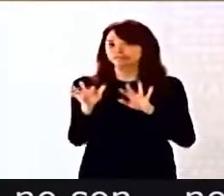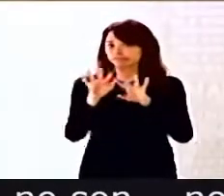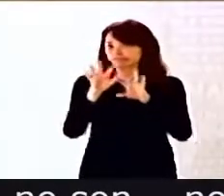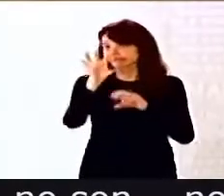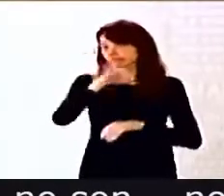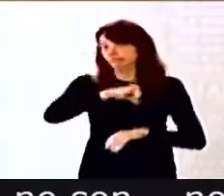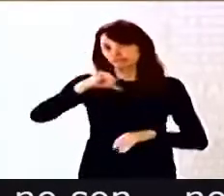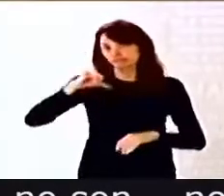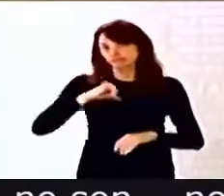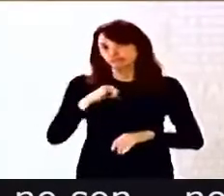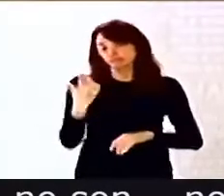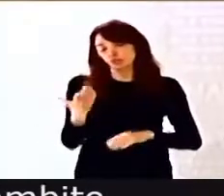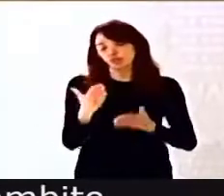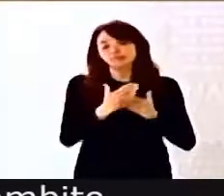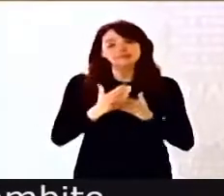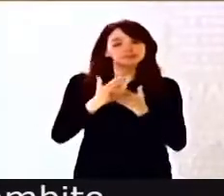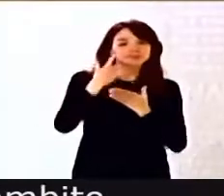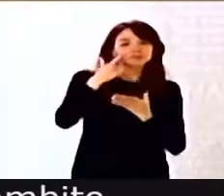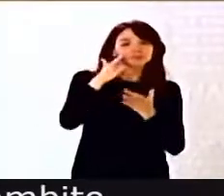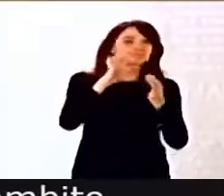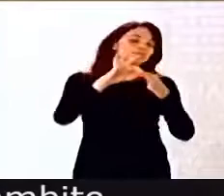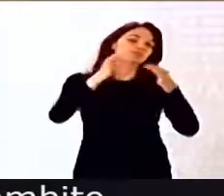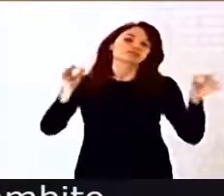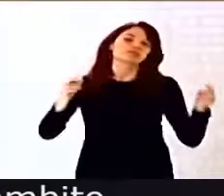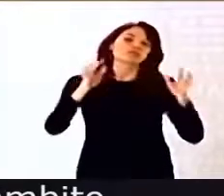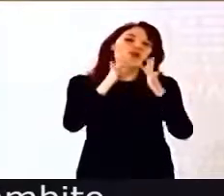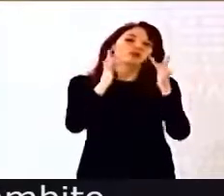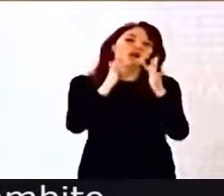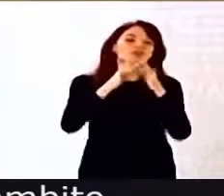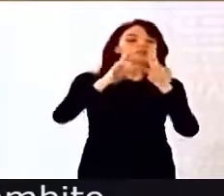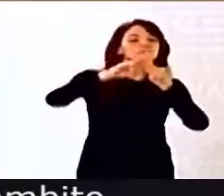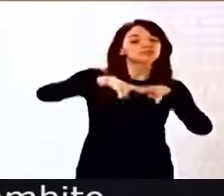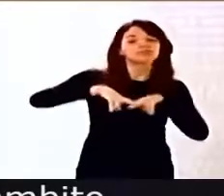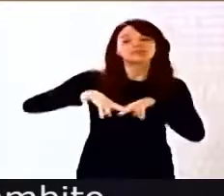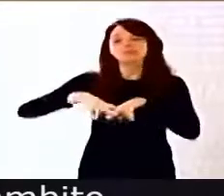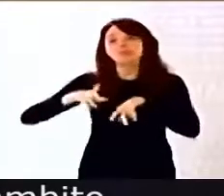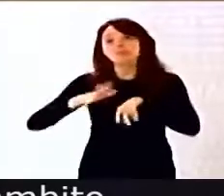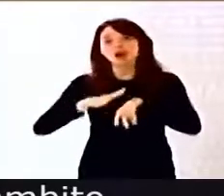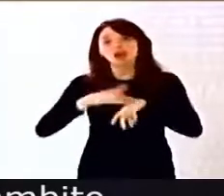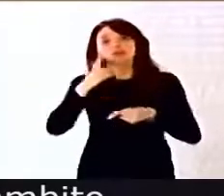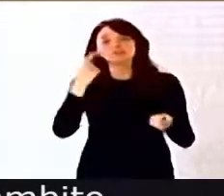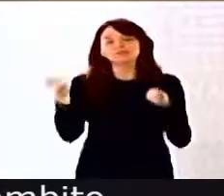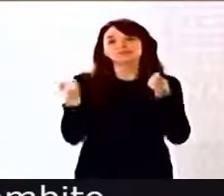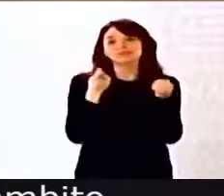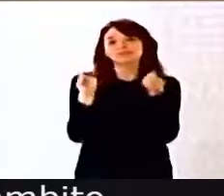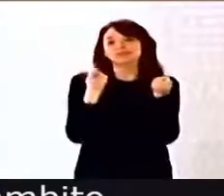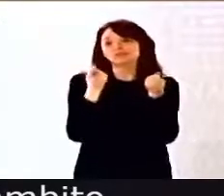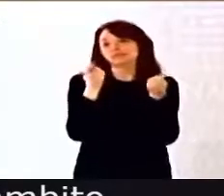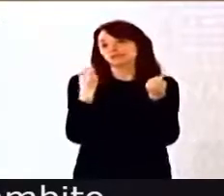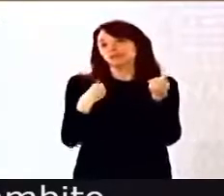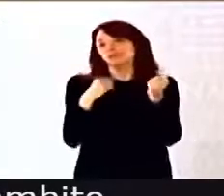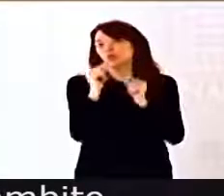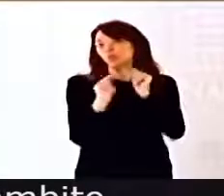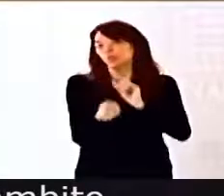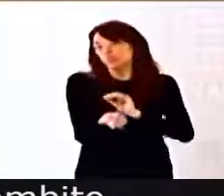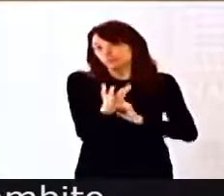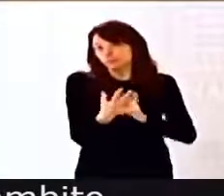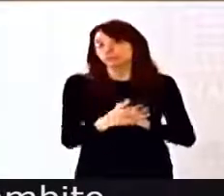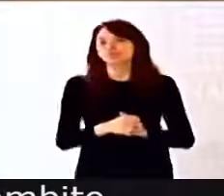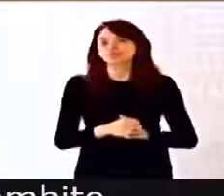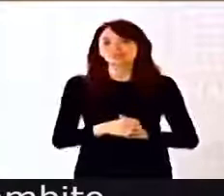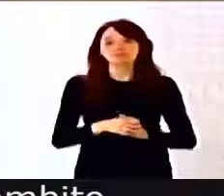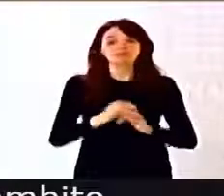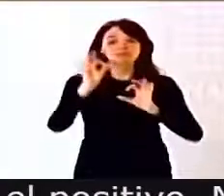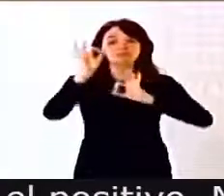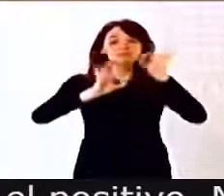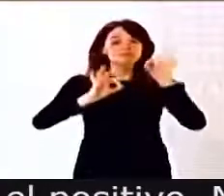estamos haciendo los estudios de contactos oportunos para controlar y yugular ese positivo que se ha dado. No sé decirle el